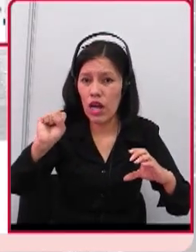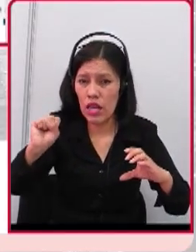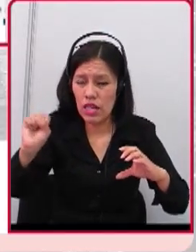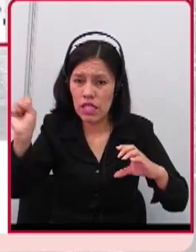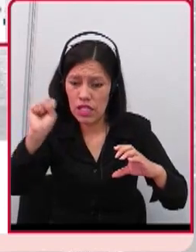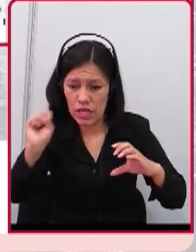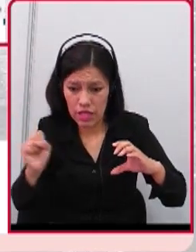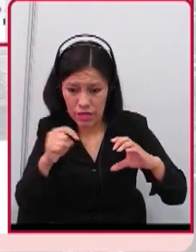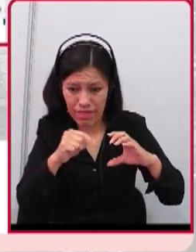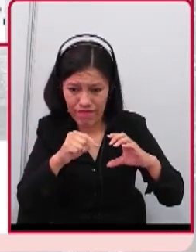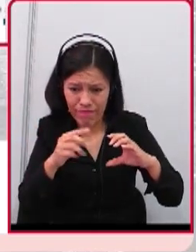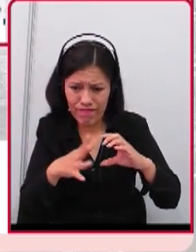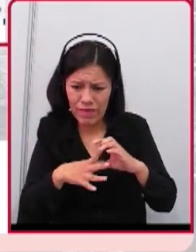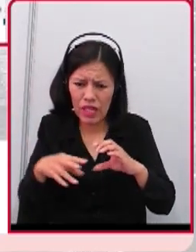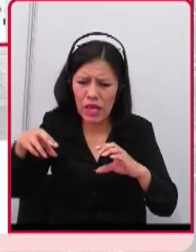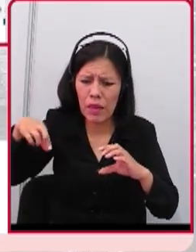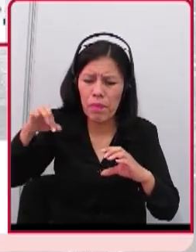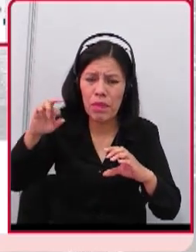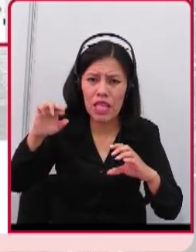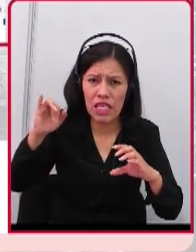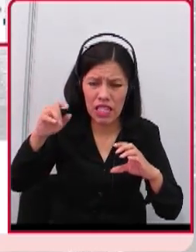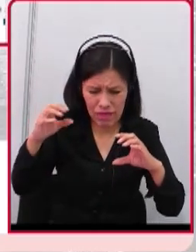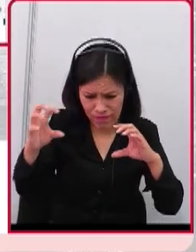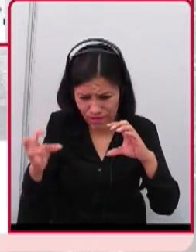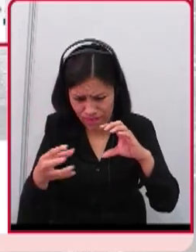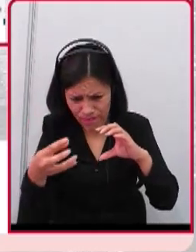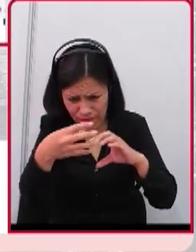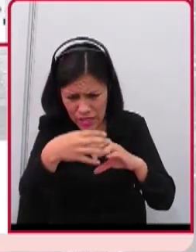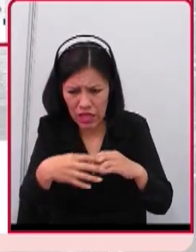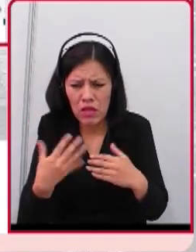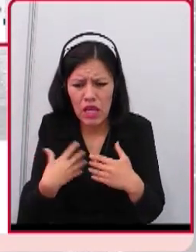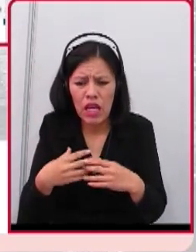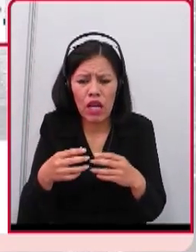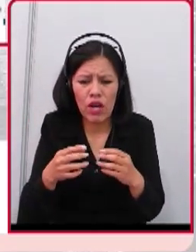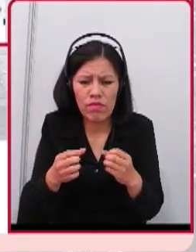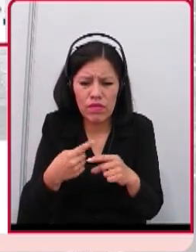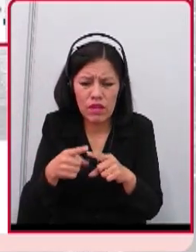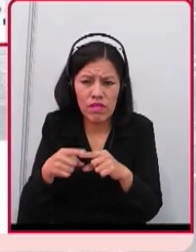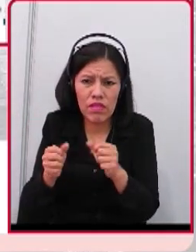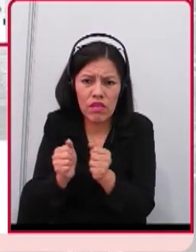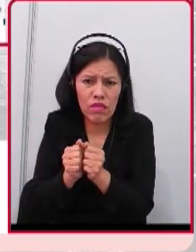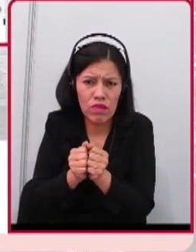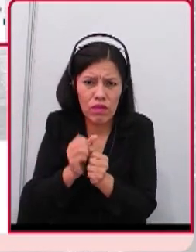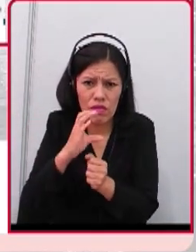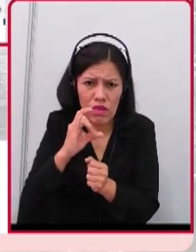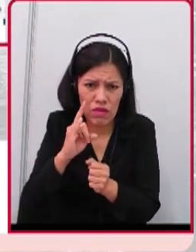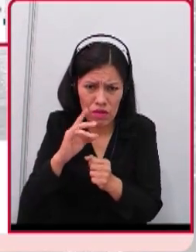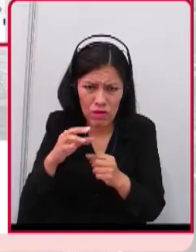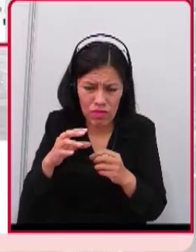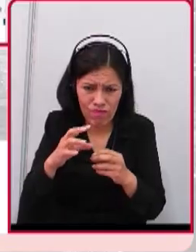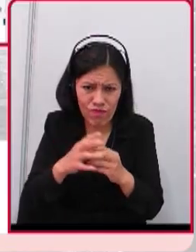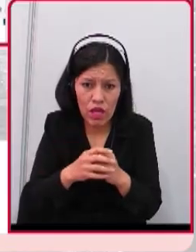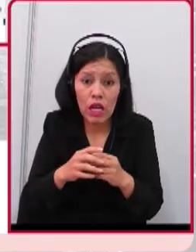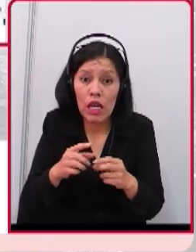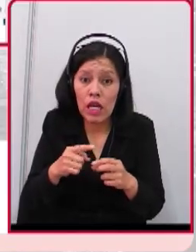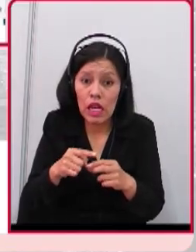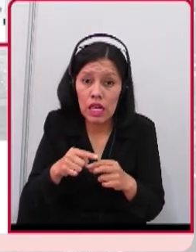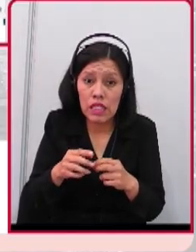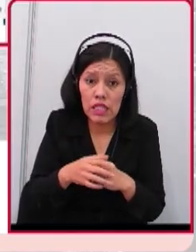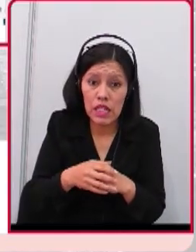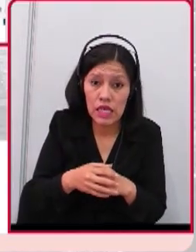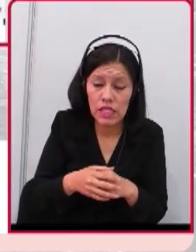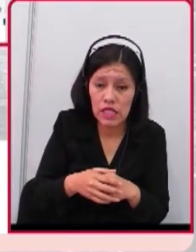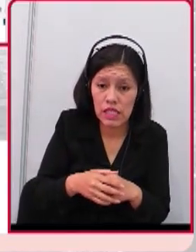dentro del intrusivo, hemos podido, como he mencionado, hemos podido determinar en la parte más norte estas estructuras